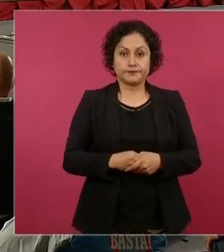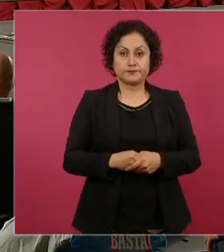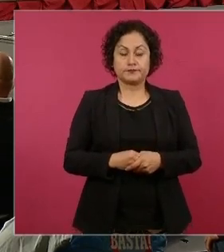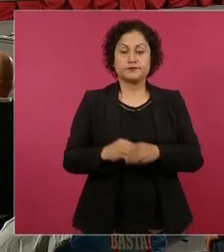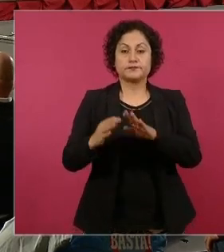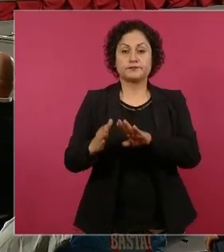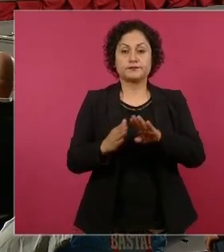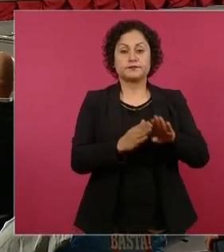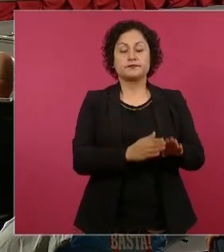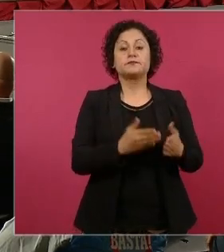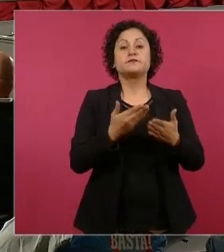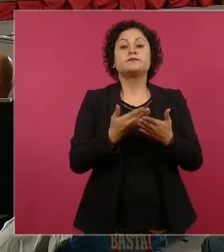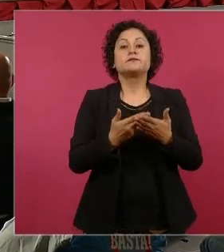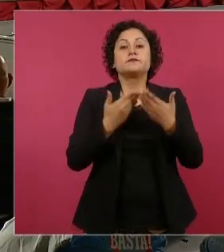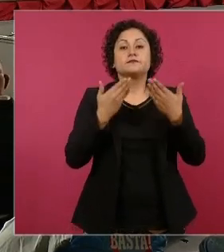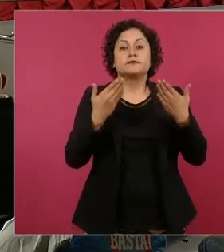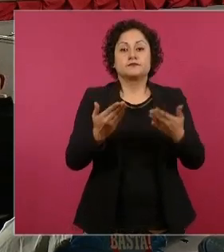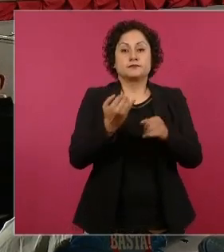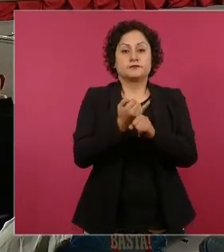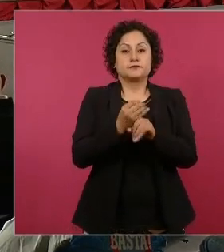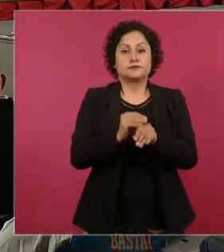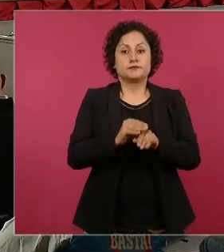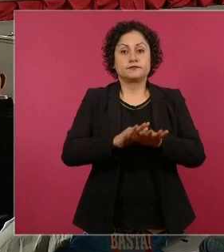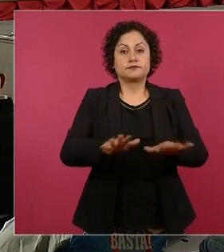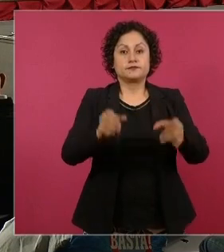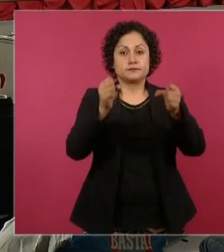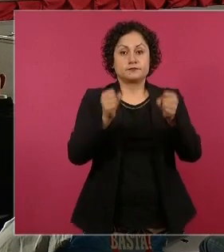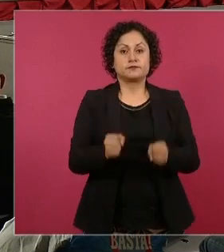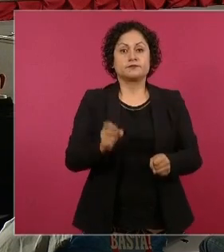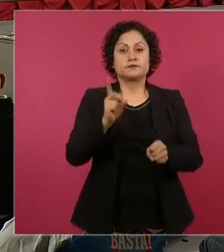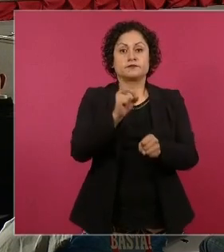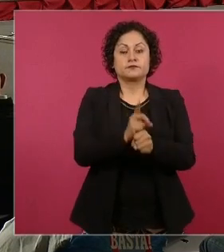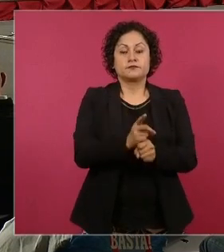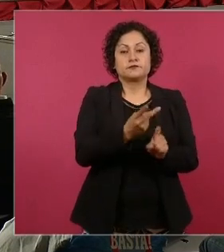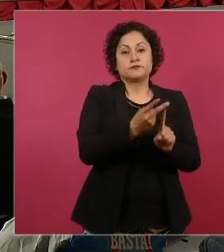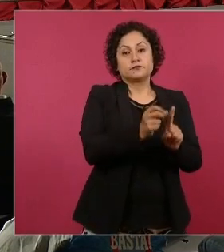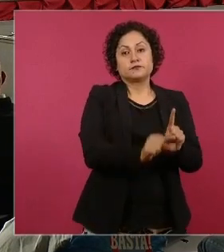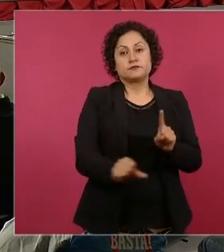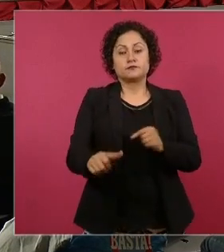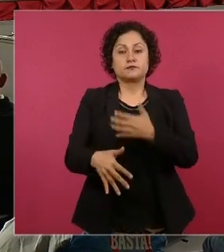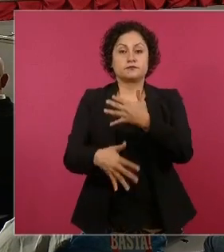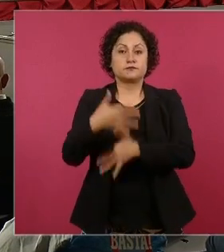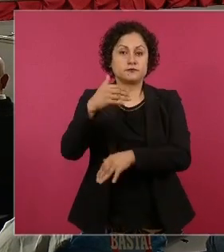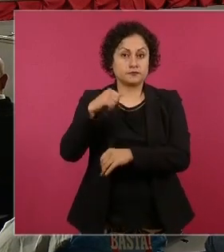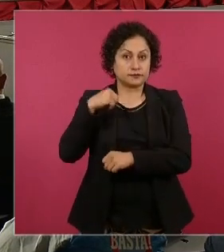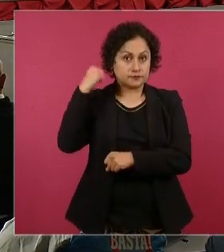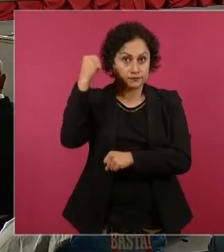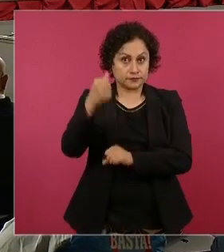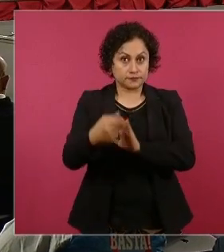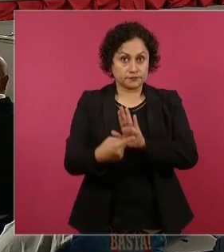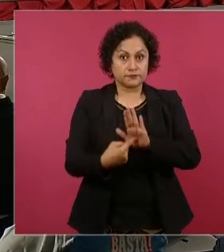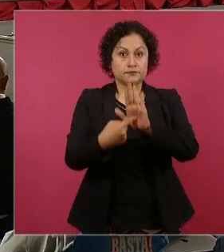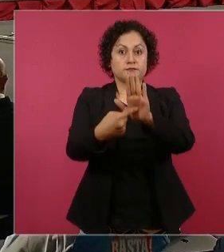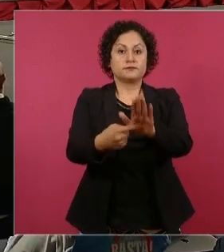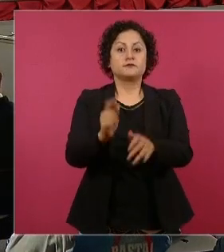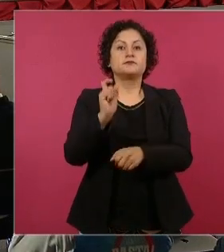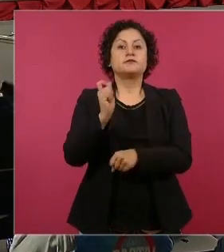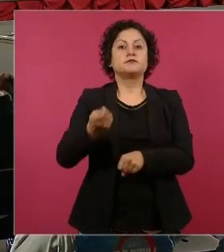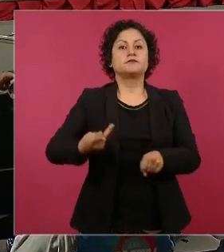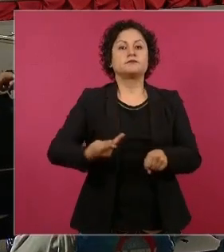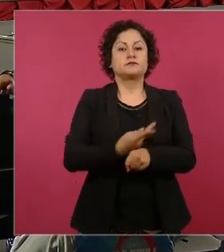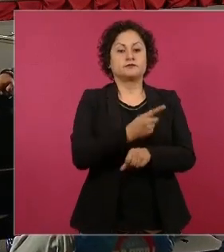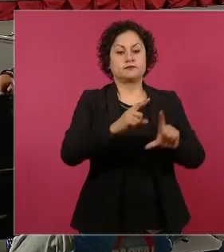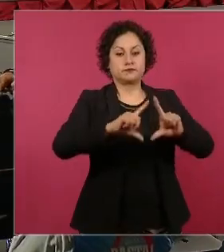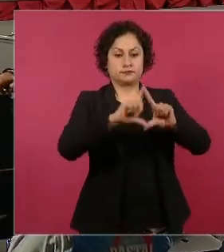Vamos a continuar, vamos a darles el informe de seguridad conjunto del 2 al 15 de abril. Este es el estado de fuerza